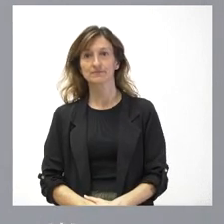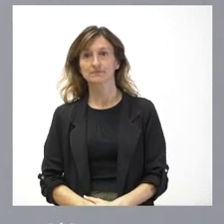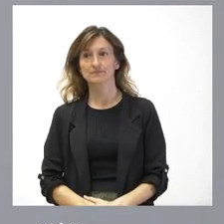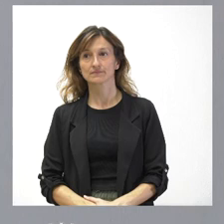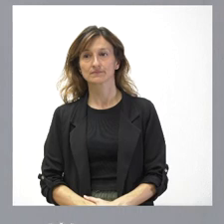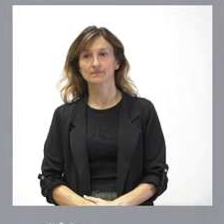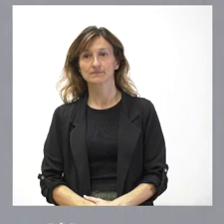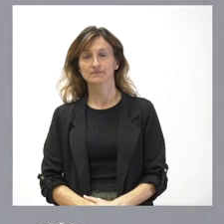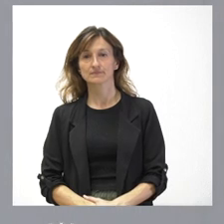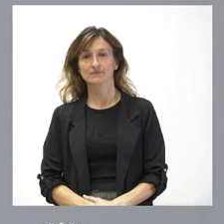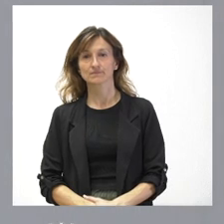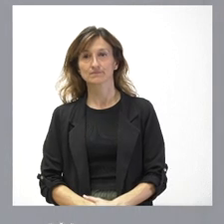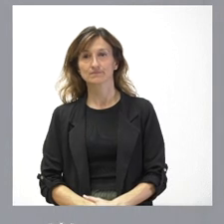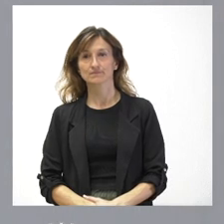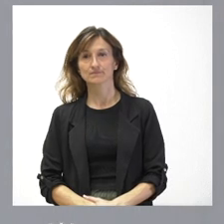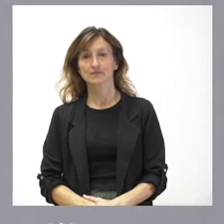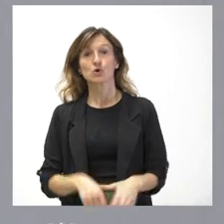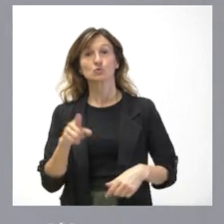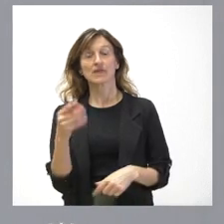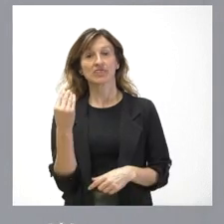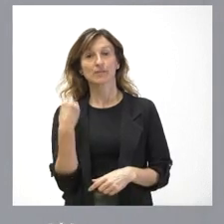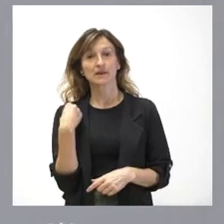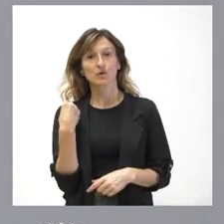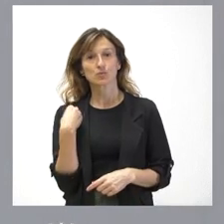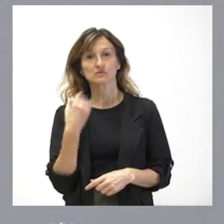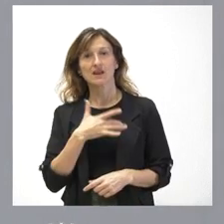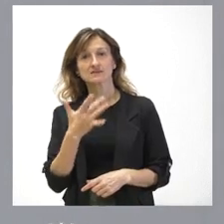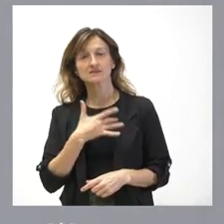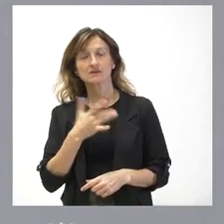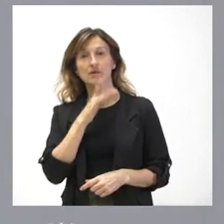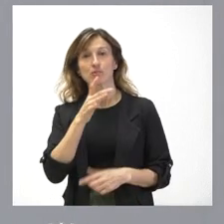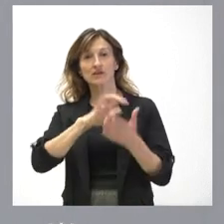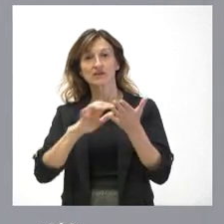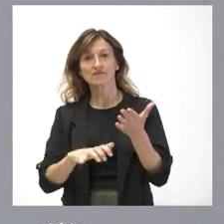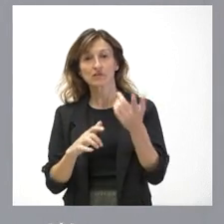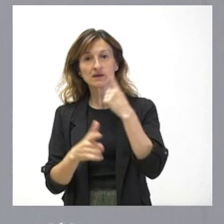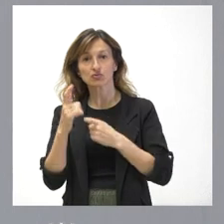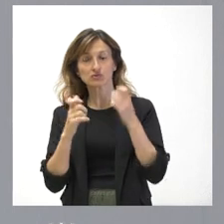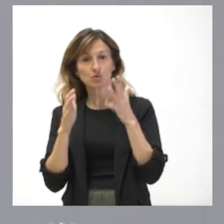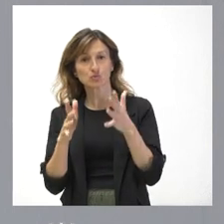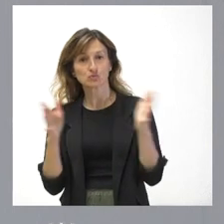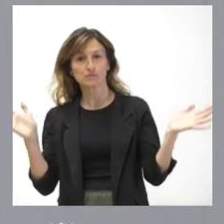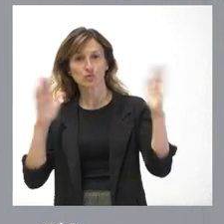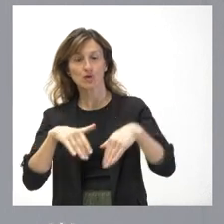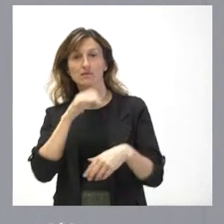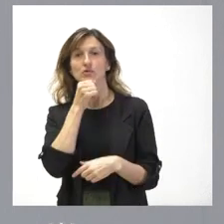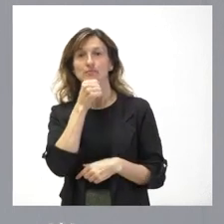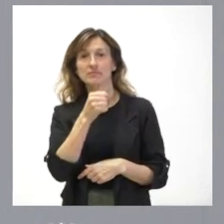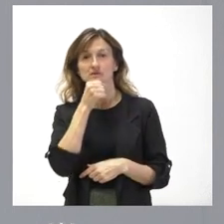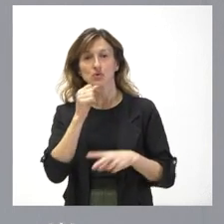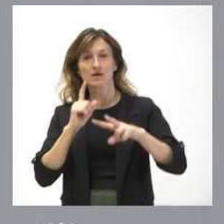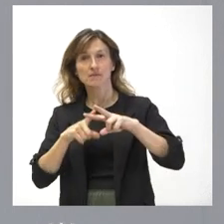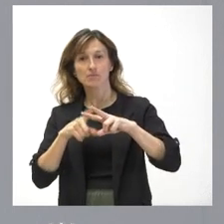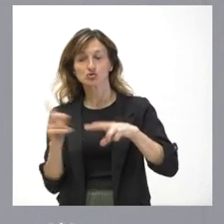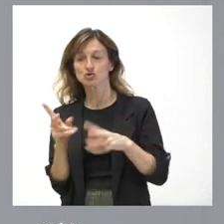Ah pues sobre lo que usted plantea es que desgraciadamente no va a haber informe del Consejo consultivo Por qué Porque psoe y vox se